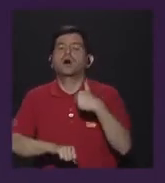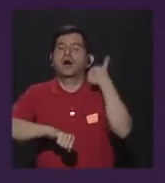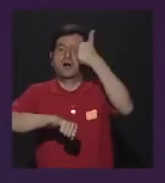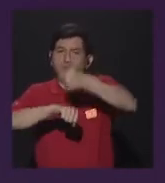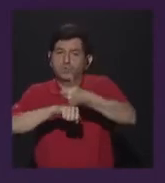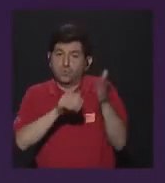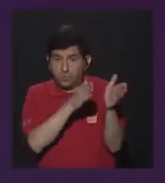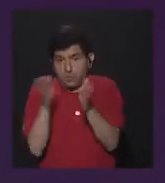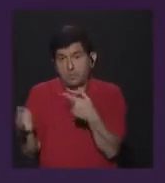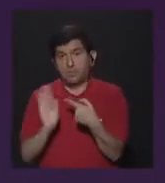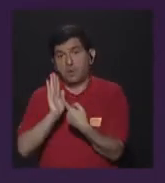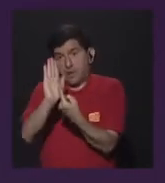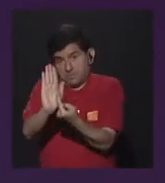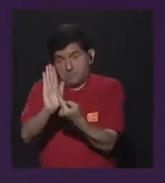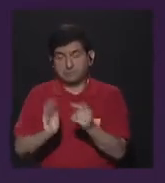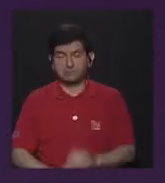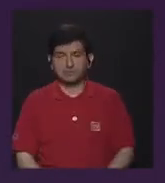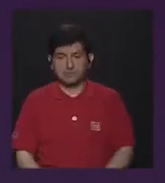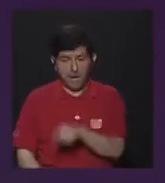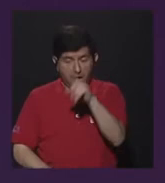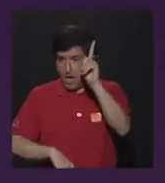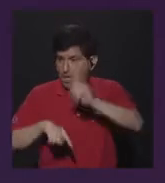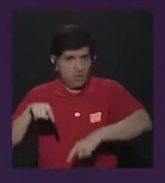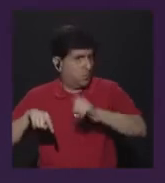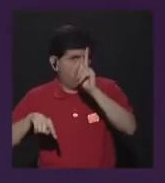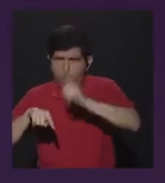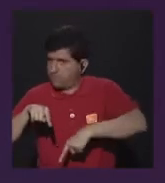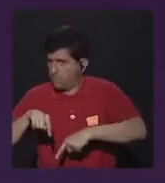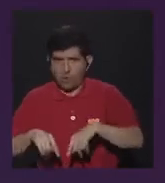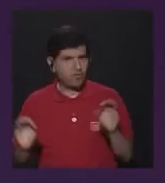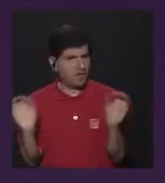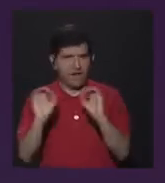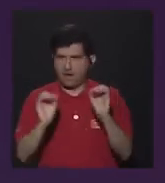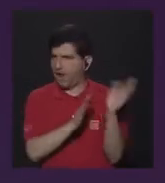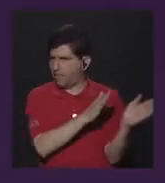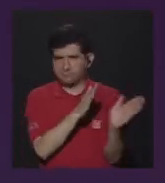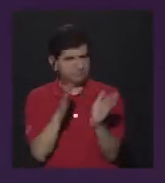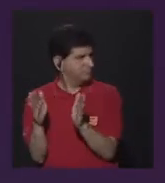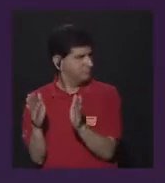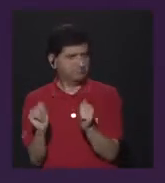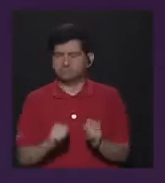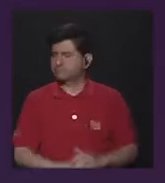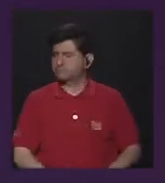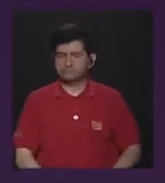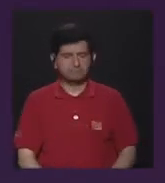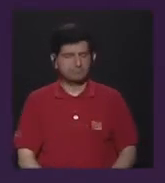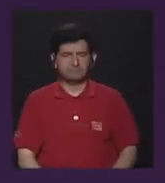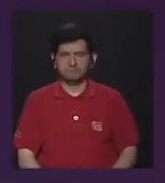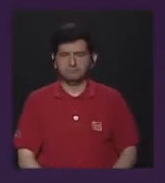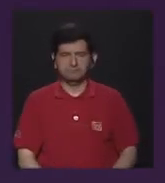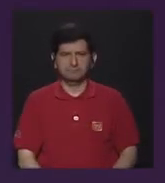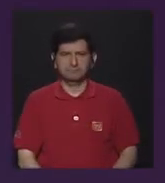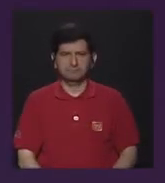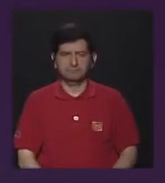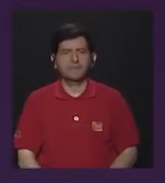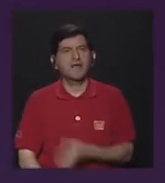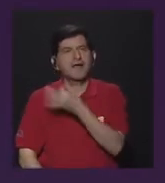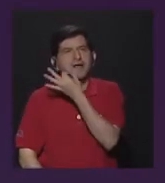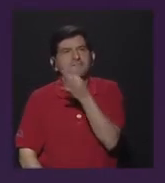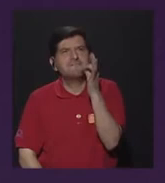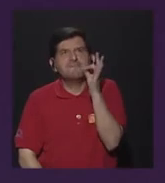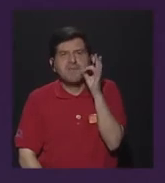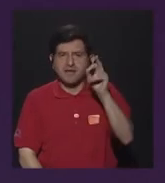plan regulador entonces ahí no se puede hacer ningún plan en la finca